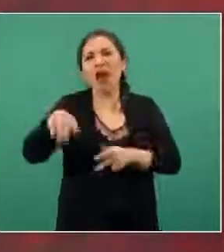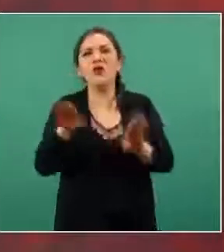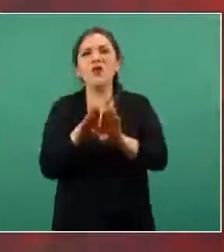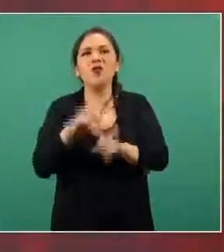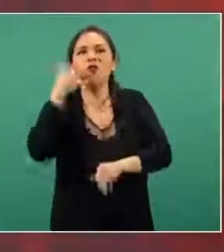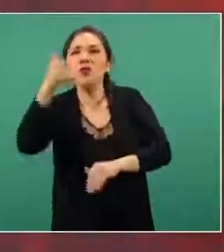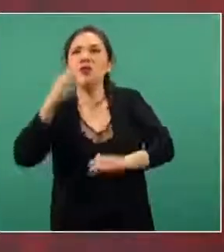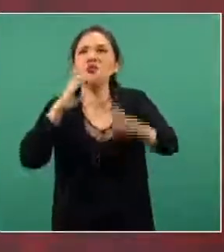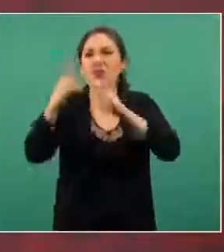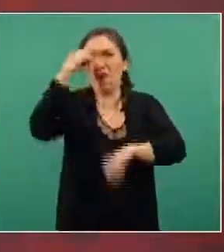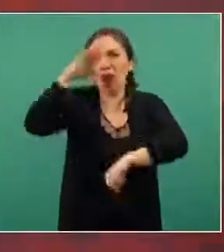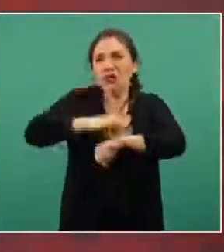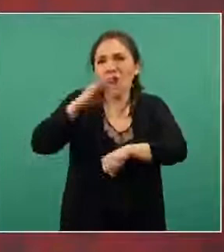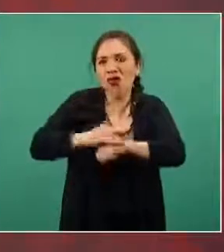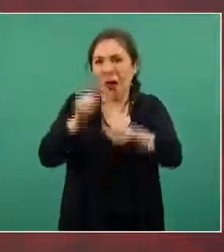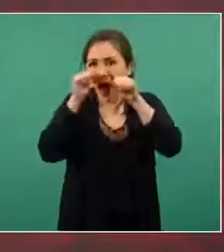telemedicina